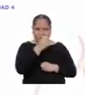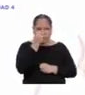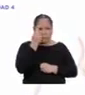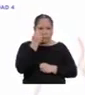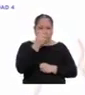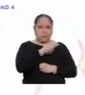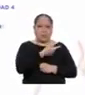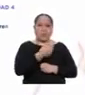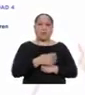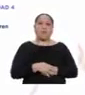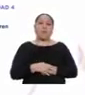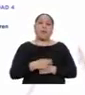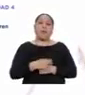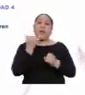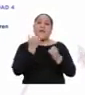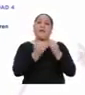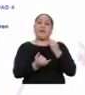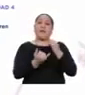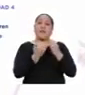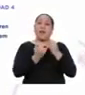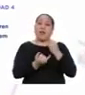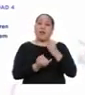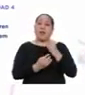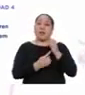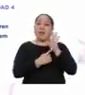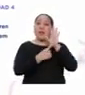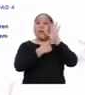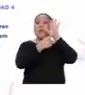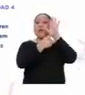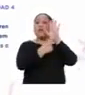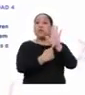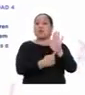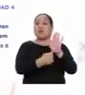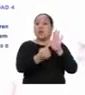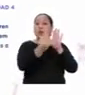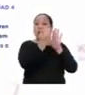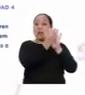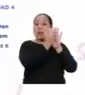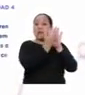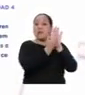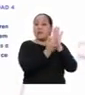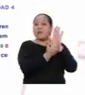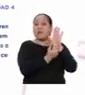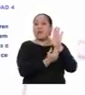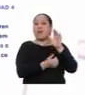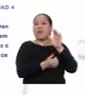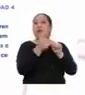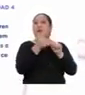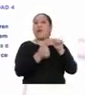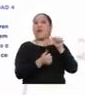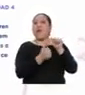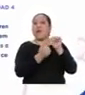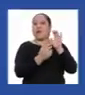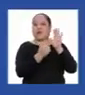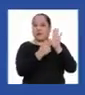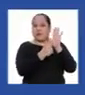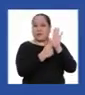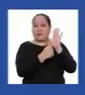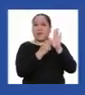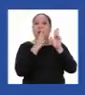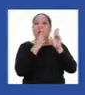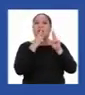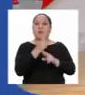por último, determinar e interpretar las medidas de tendencia central.